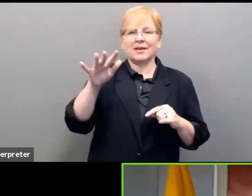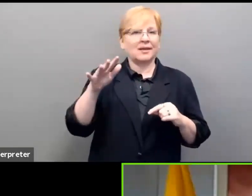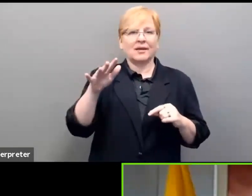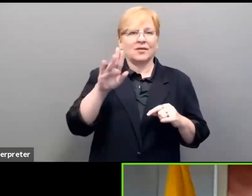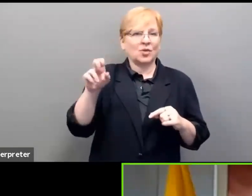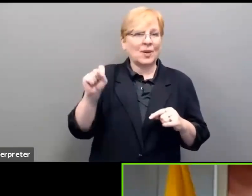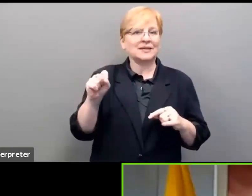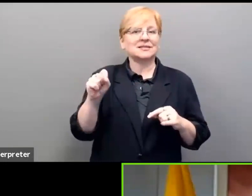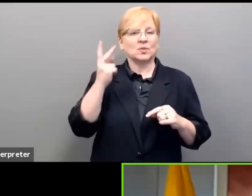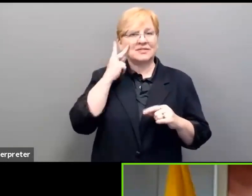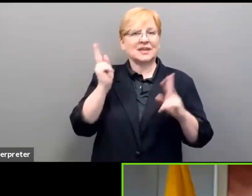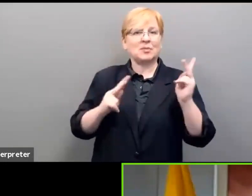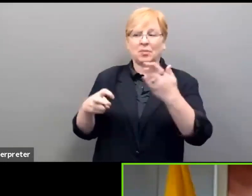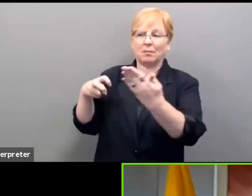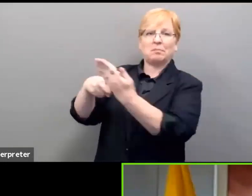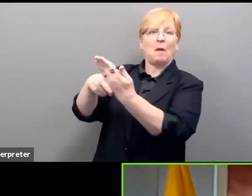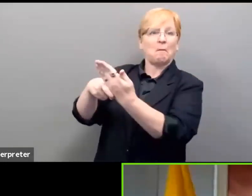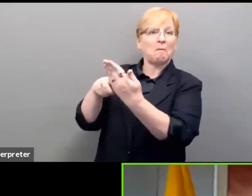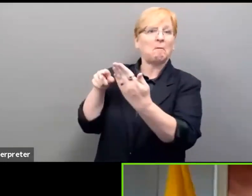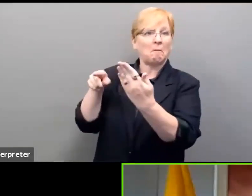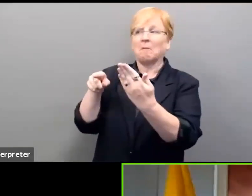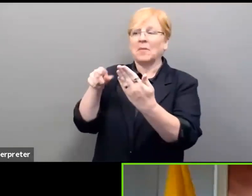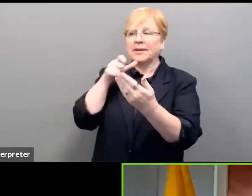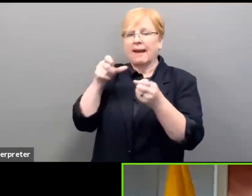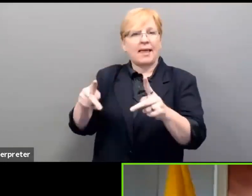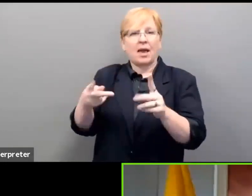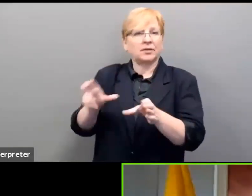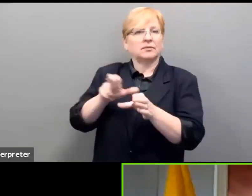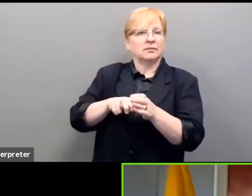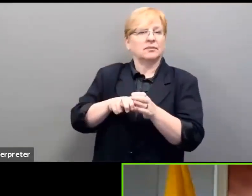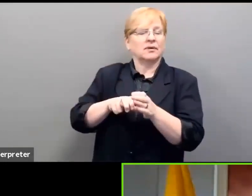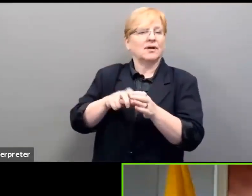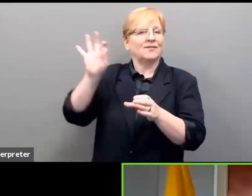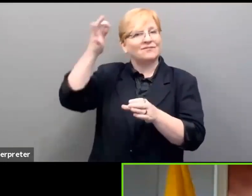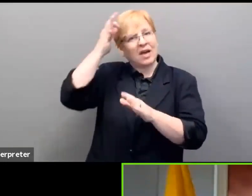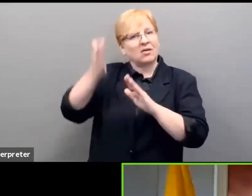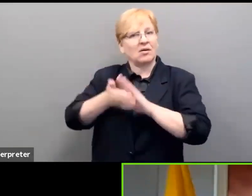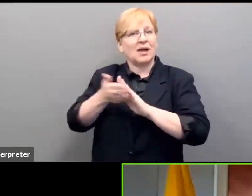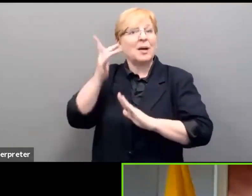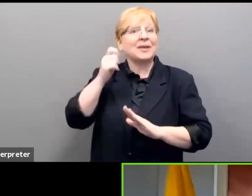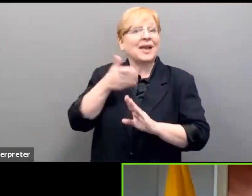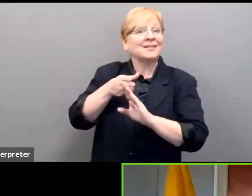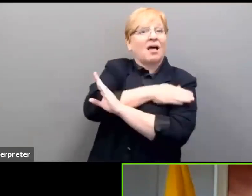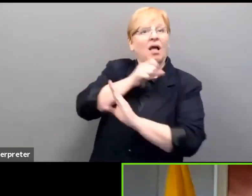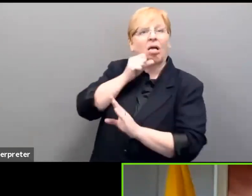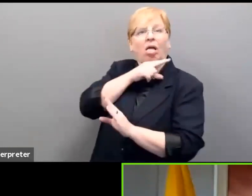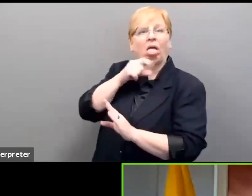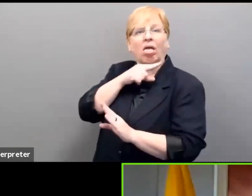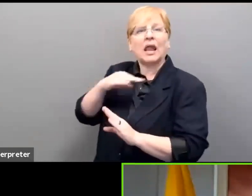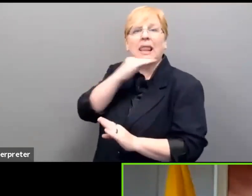no ser honestos y van a hacer algo. Yo supongo que dadas las tendencias nacionales